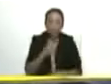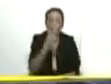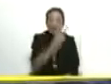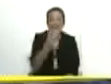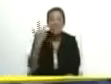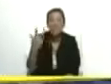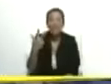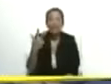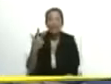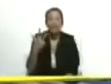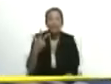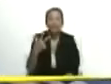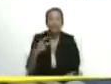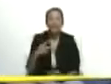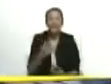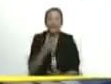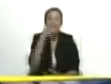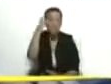en una plaza pública,